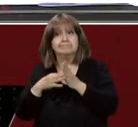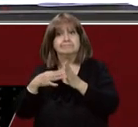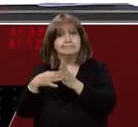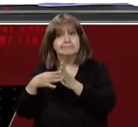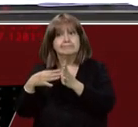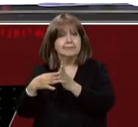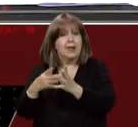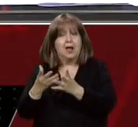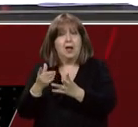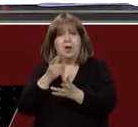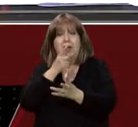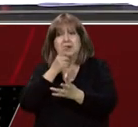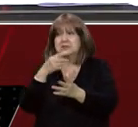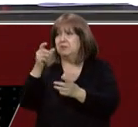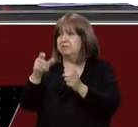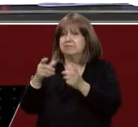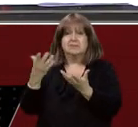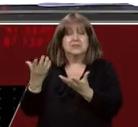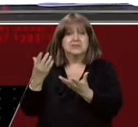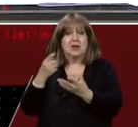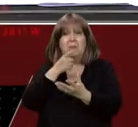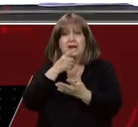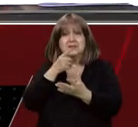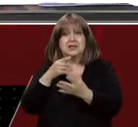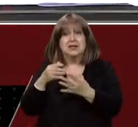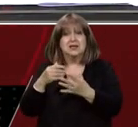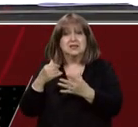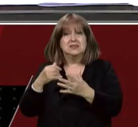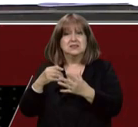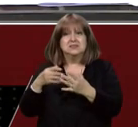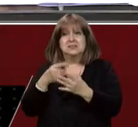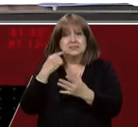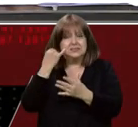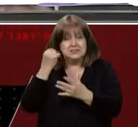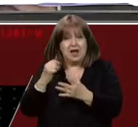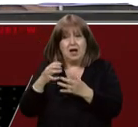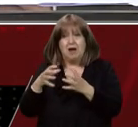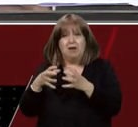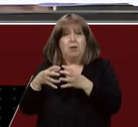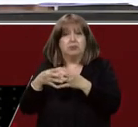este, que es que para los ojos de mucha gente posee un blindaje mediático. ¿En qué radica